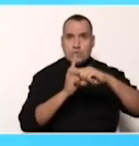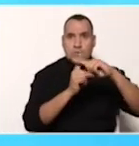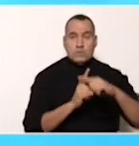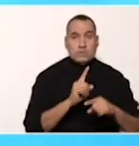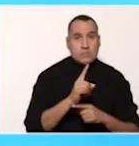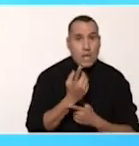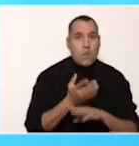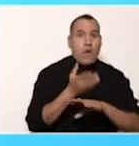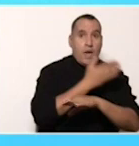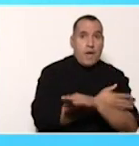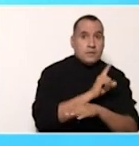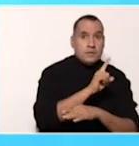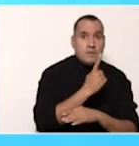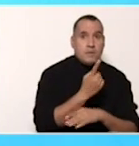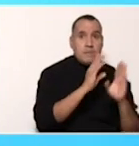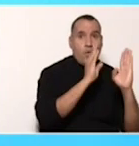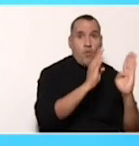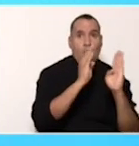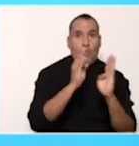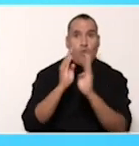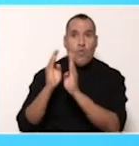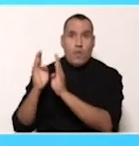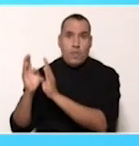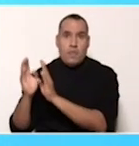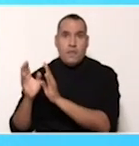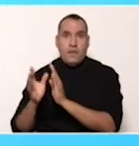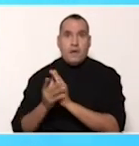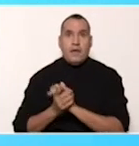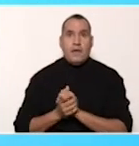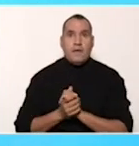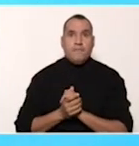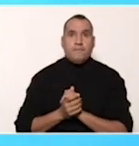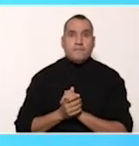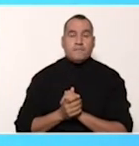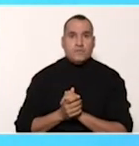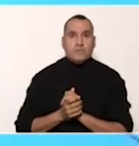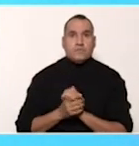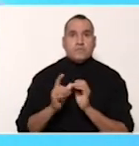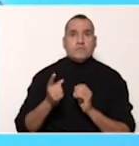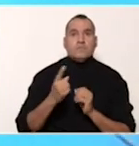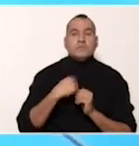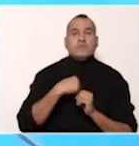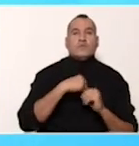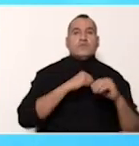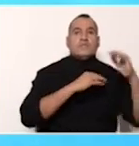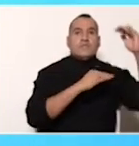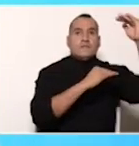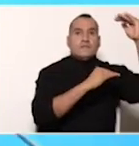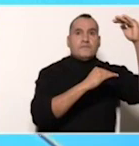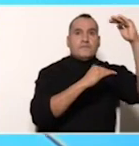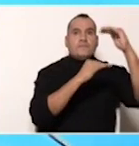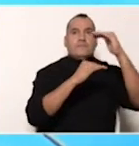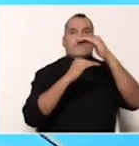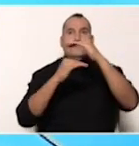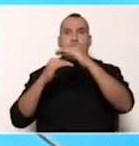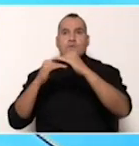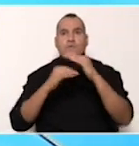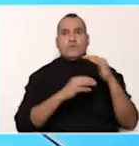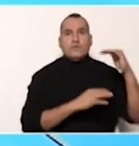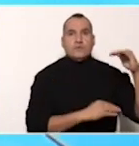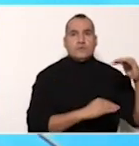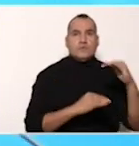ordenarlo decreciente y completarlo dependiendo si es el caso. Aquí tenemos P de X